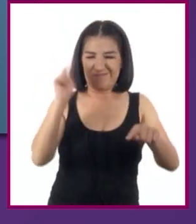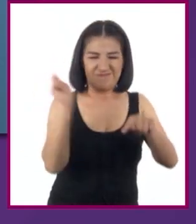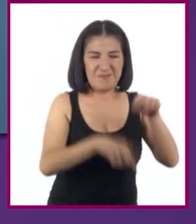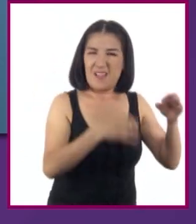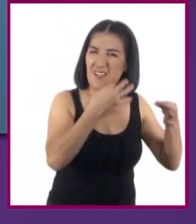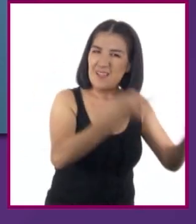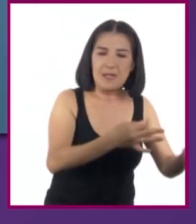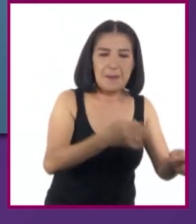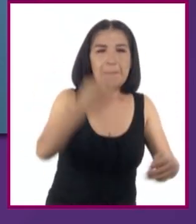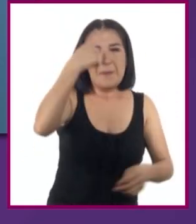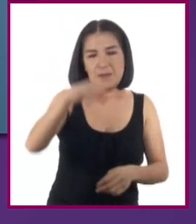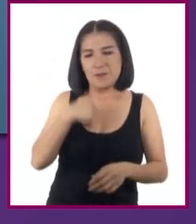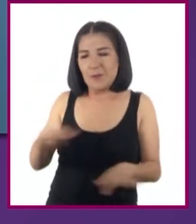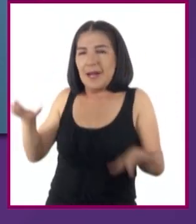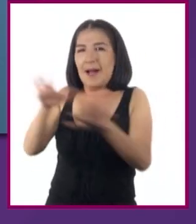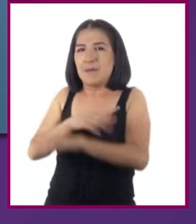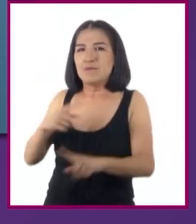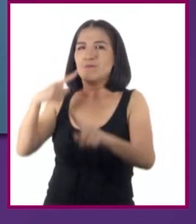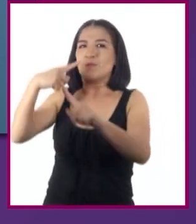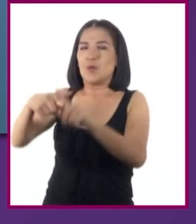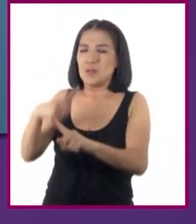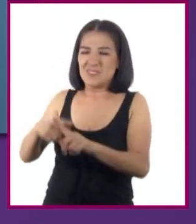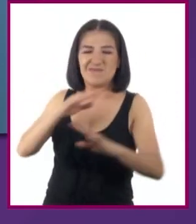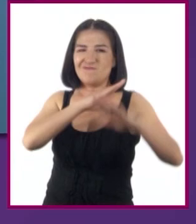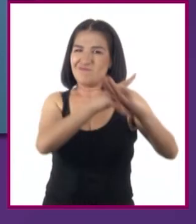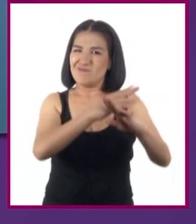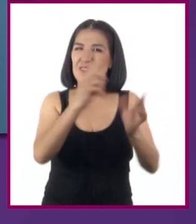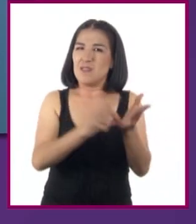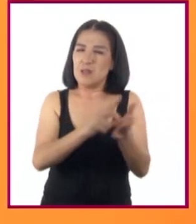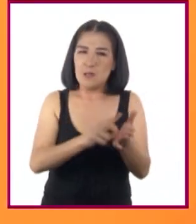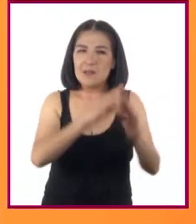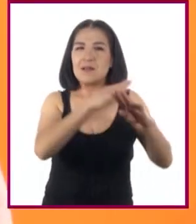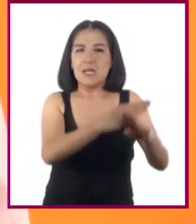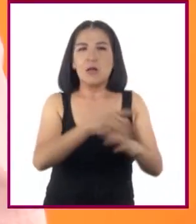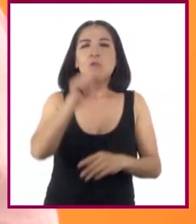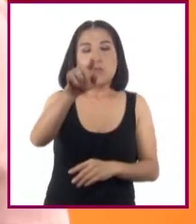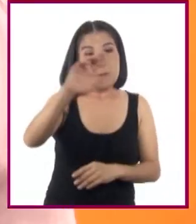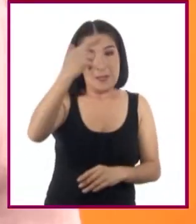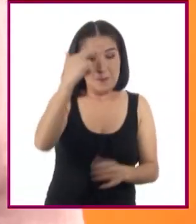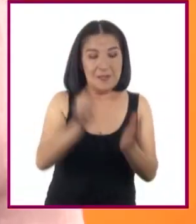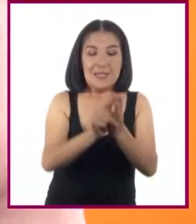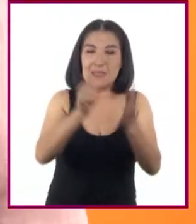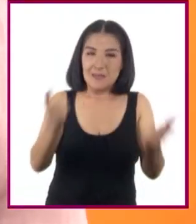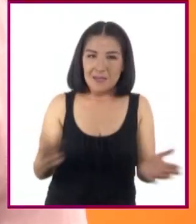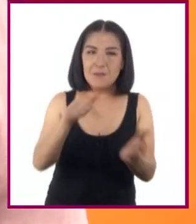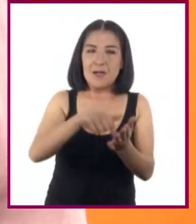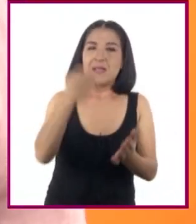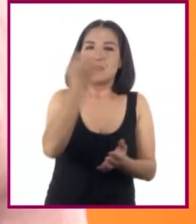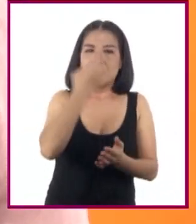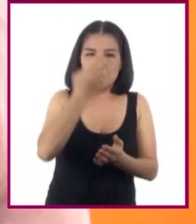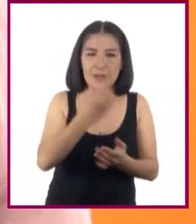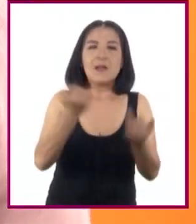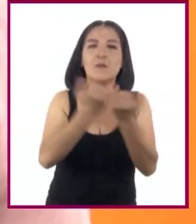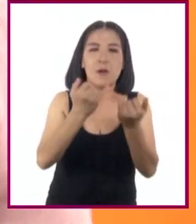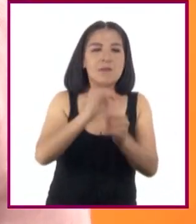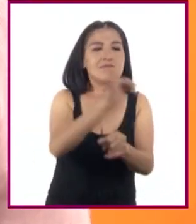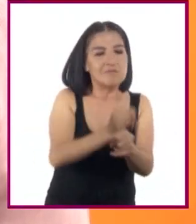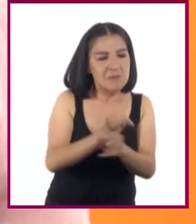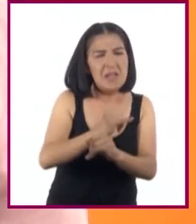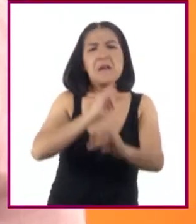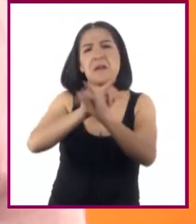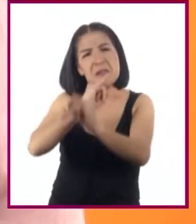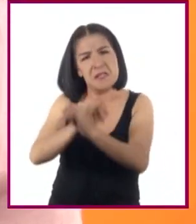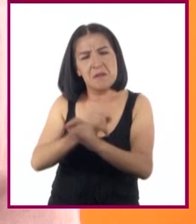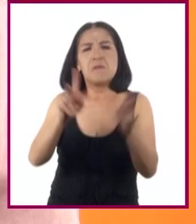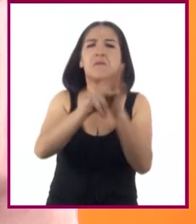y entorno para prevenir las adicciones. Recuerden usar los libros de texto y fuentes de consulta que tengan a la mano. Pueden